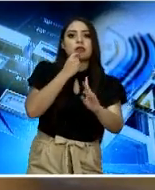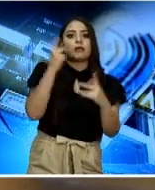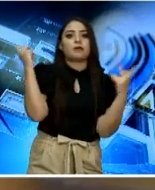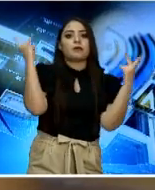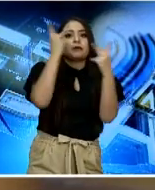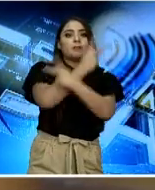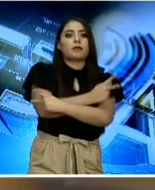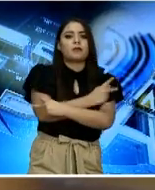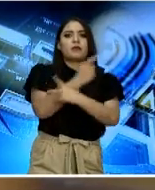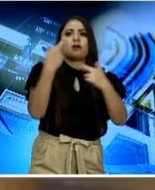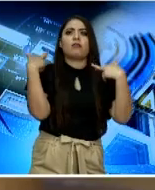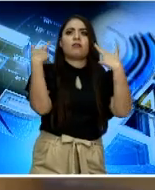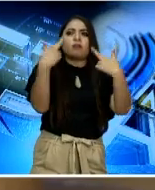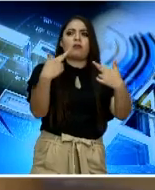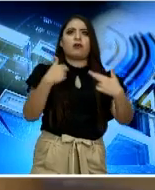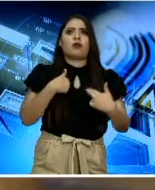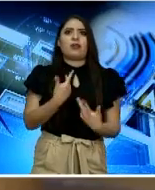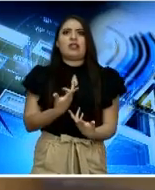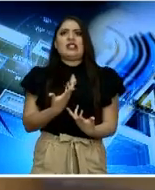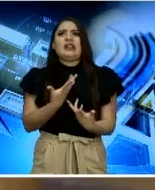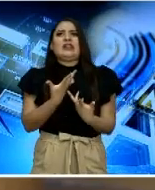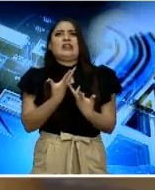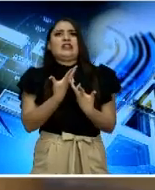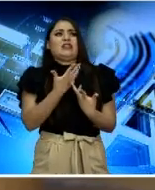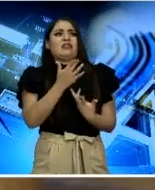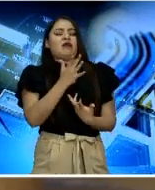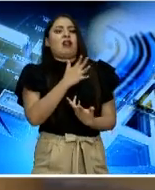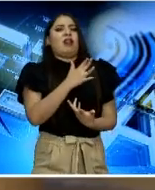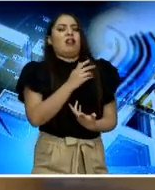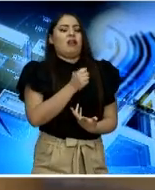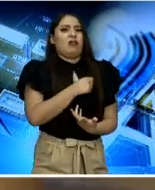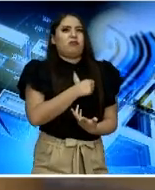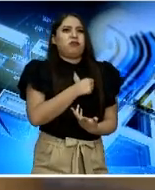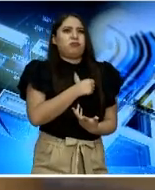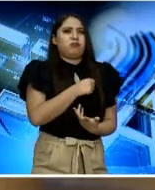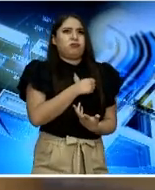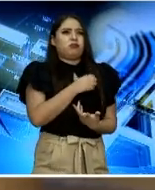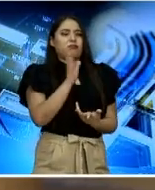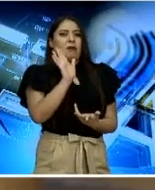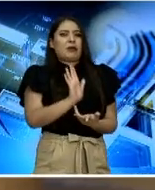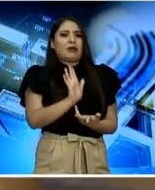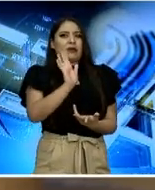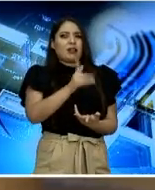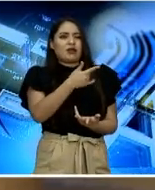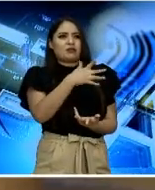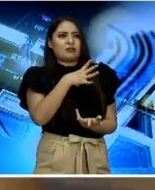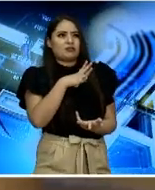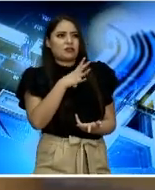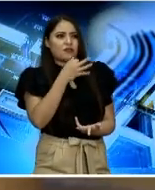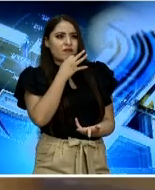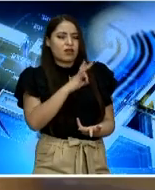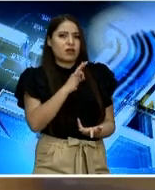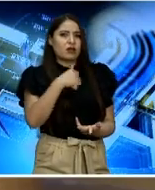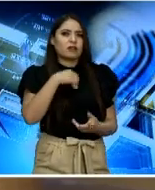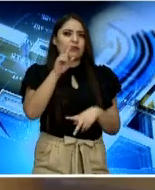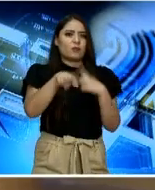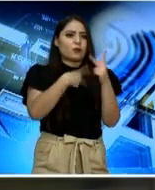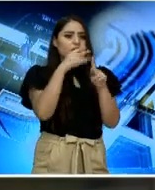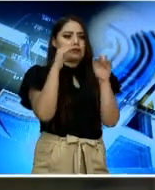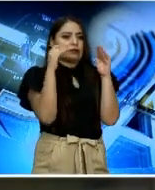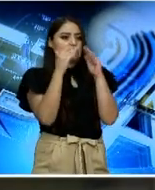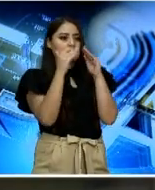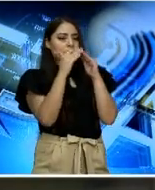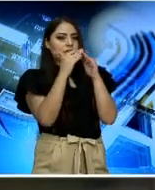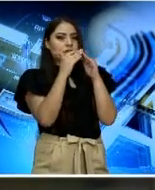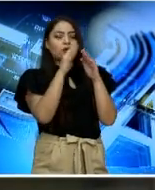yo luego así se me aceleró el corazón y yo dije, ay, hay evento. Yo me fui para mi casa, llegué y... Perdón, tú